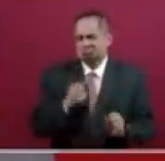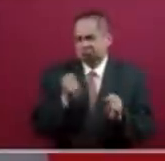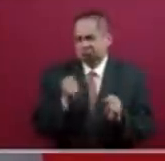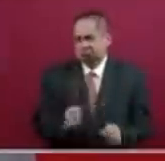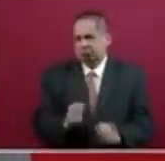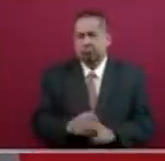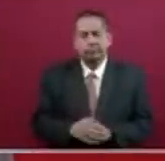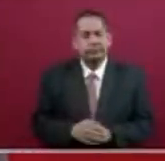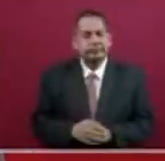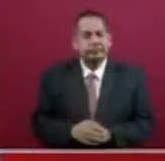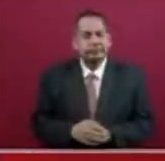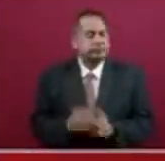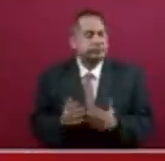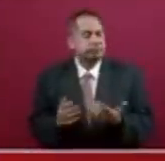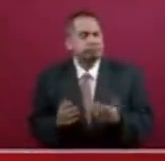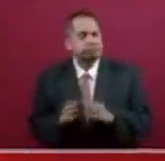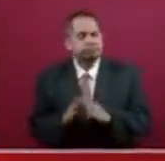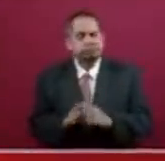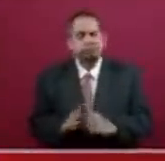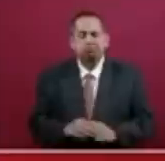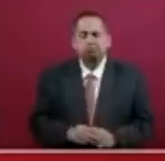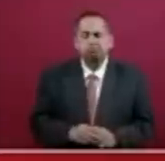¿Cómo van a